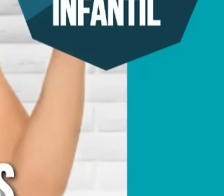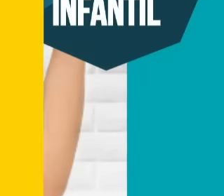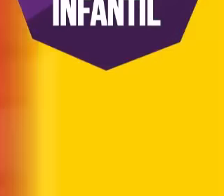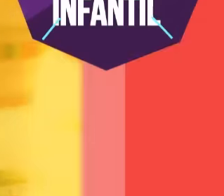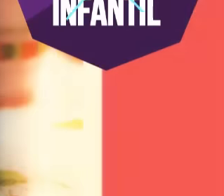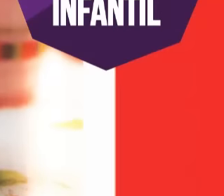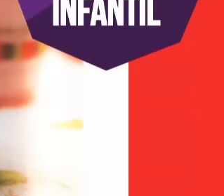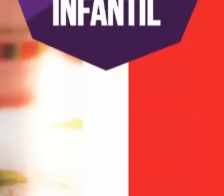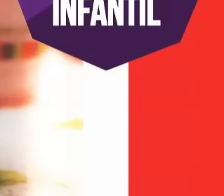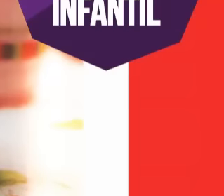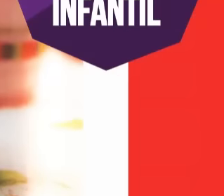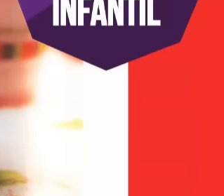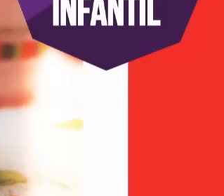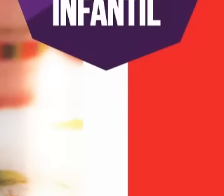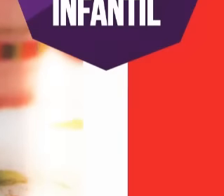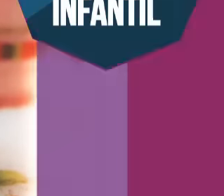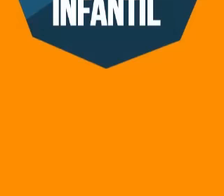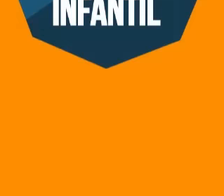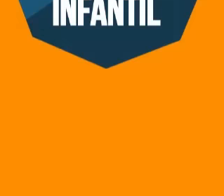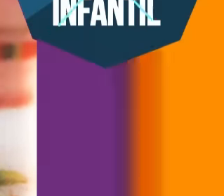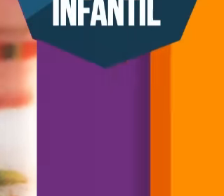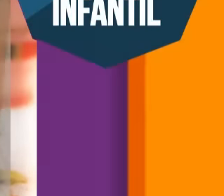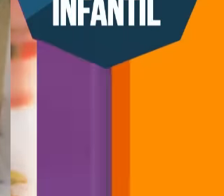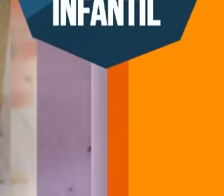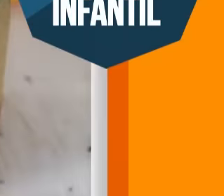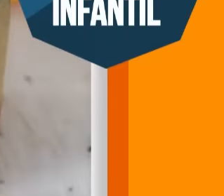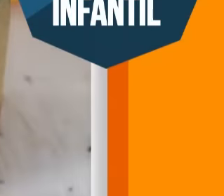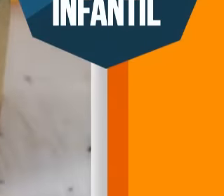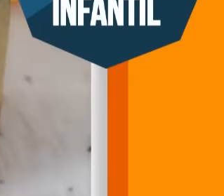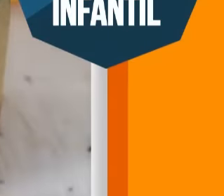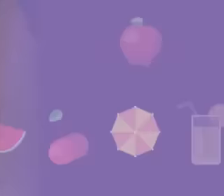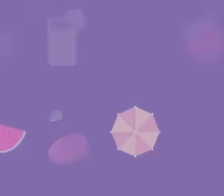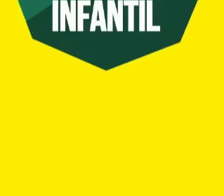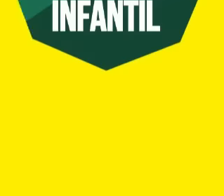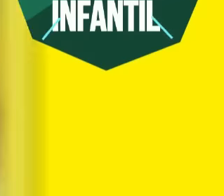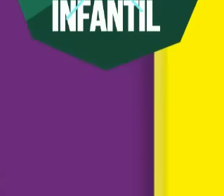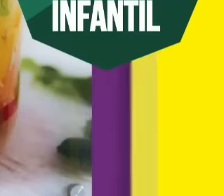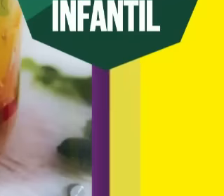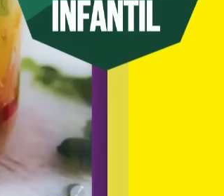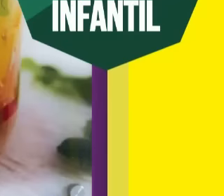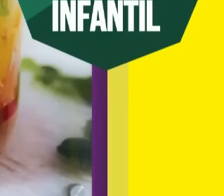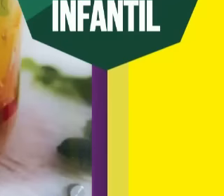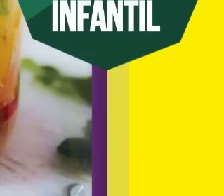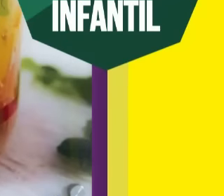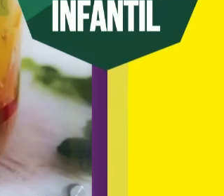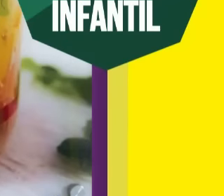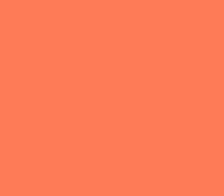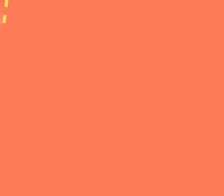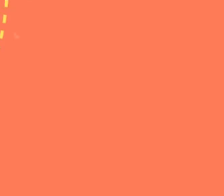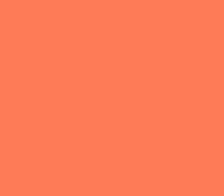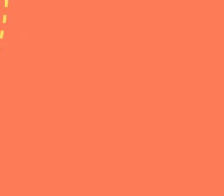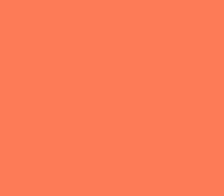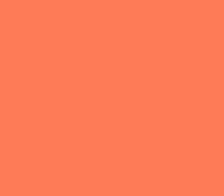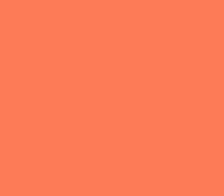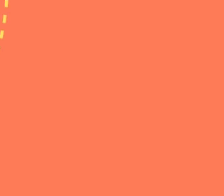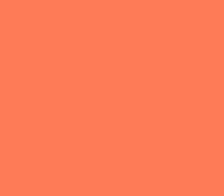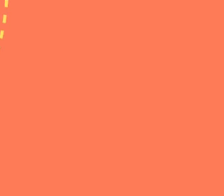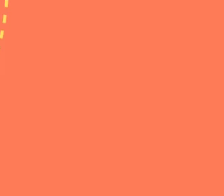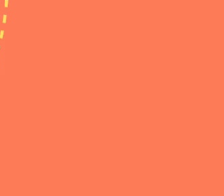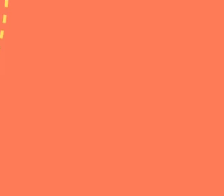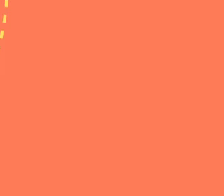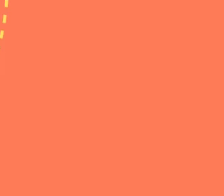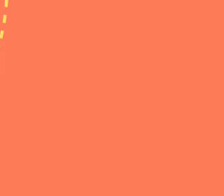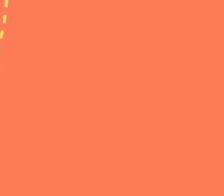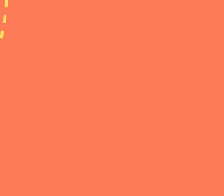Barranca Bermeja y ahora abre un nuevo punto en el parque infantil para que continúes disfrutando de los más saludables batidos y ensaladas. Cosechas,